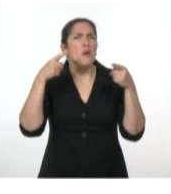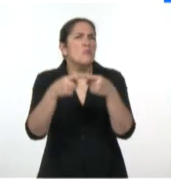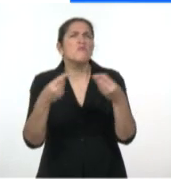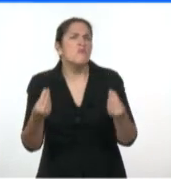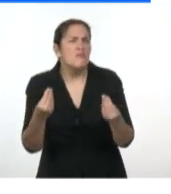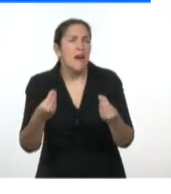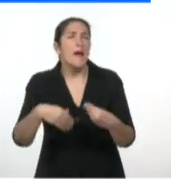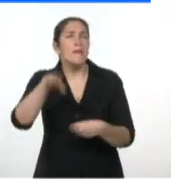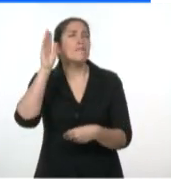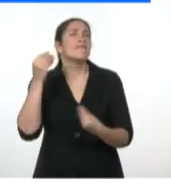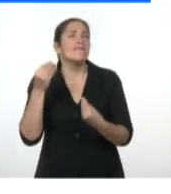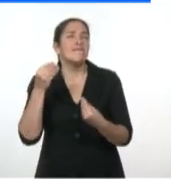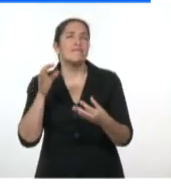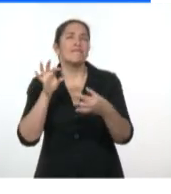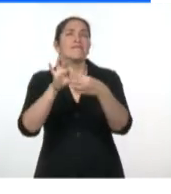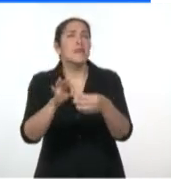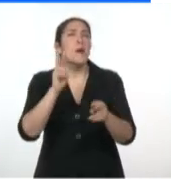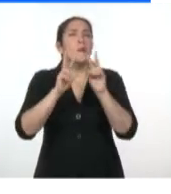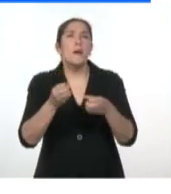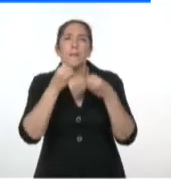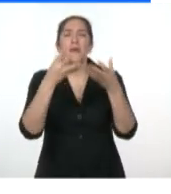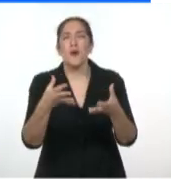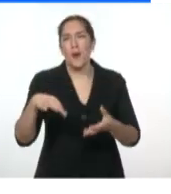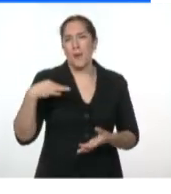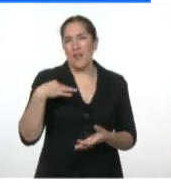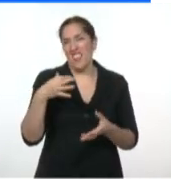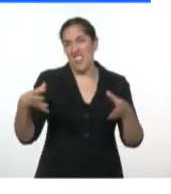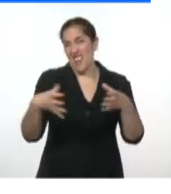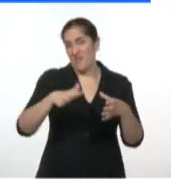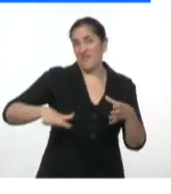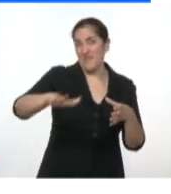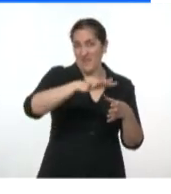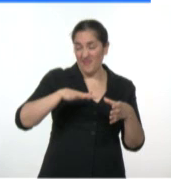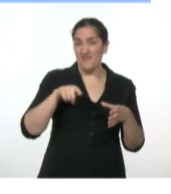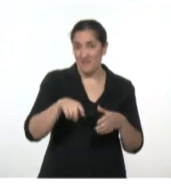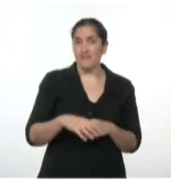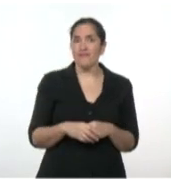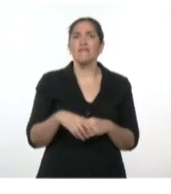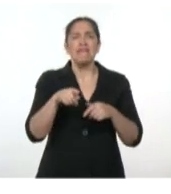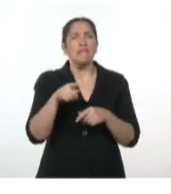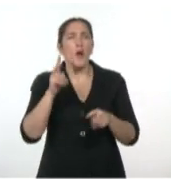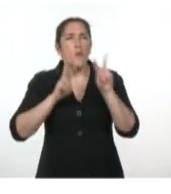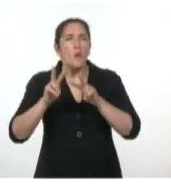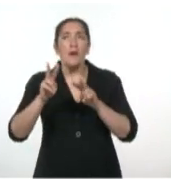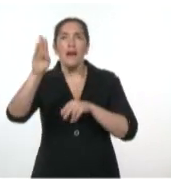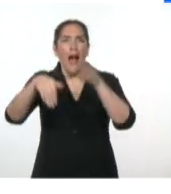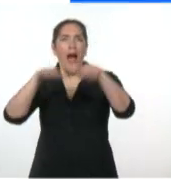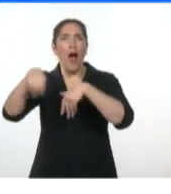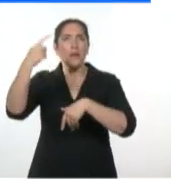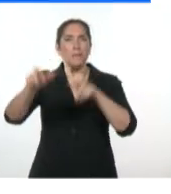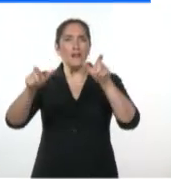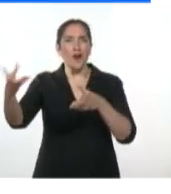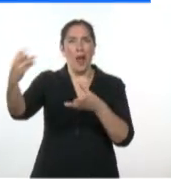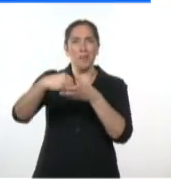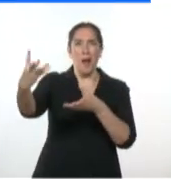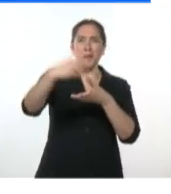suele tener que ver con la mejora de la vida de la comunidad en general y por eso incentivan la participación de otras personas